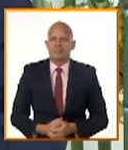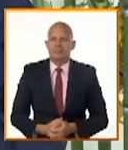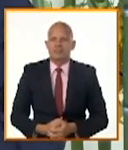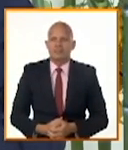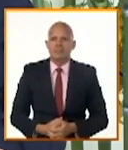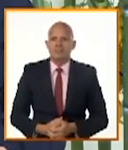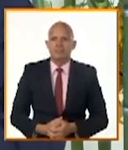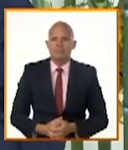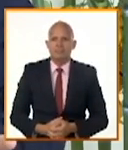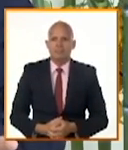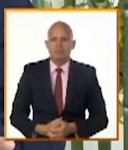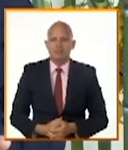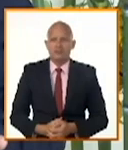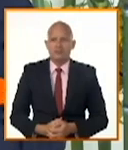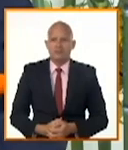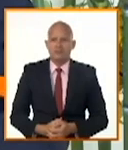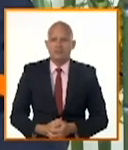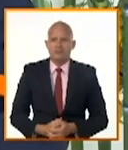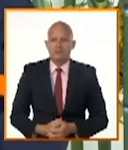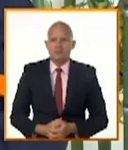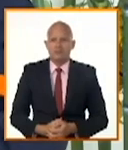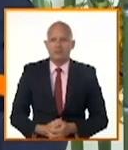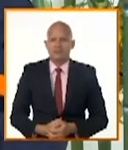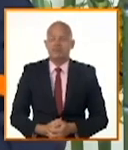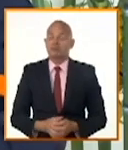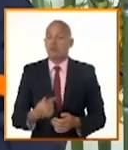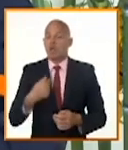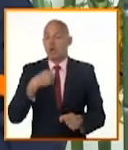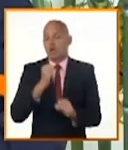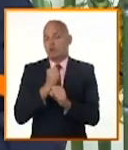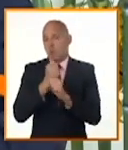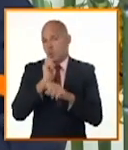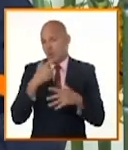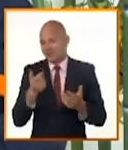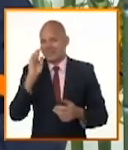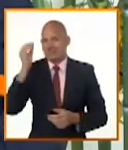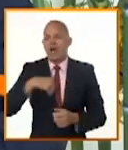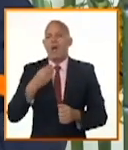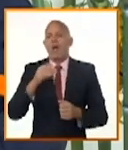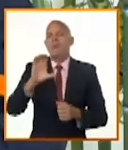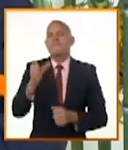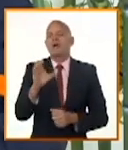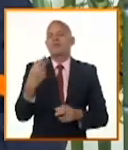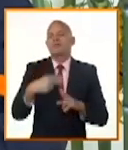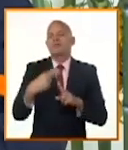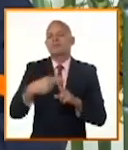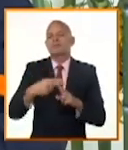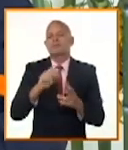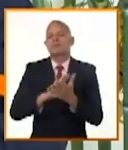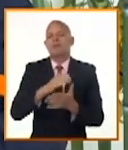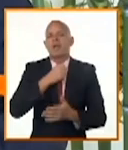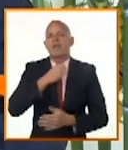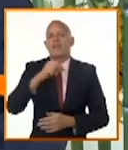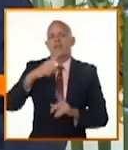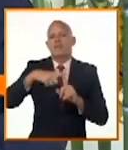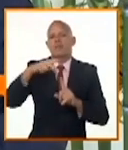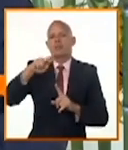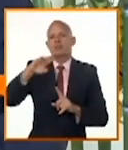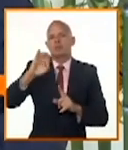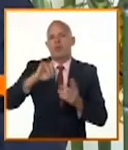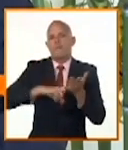y los o sea el banco Metropolitano tiene habilitado cinco canales de pago electrónico ellos son el cajero automático